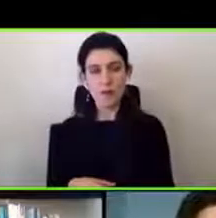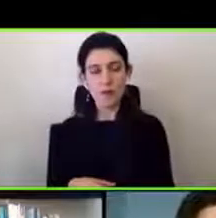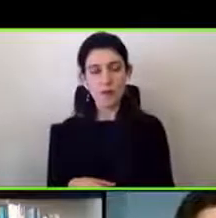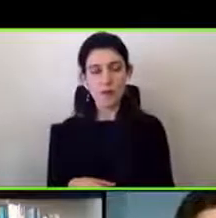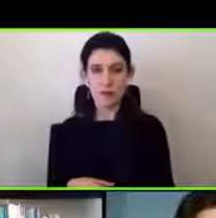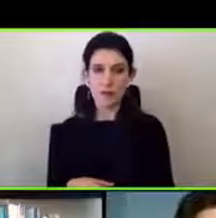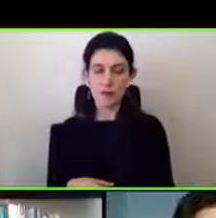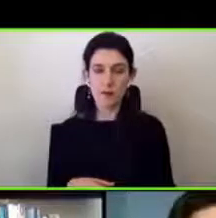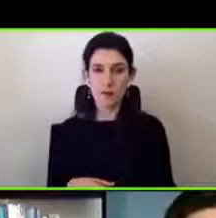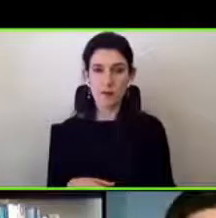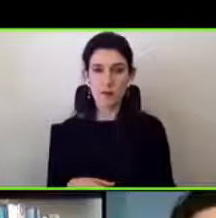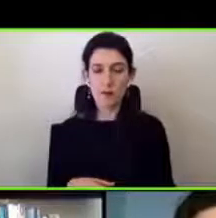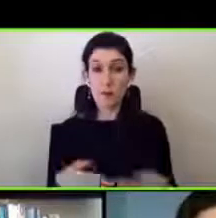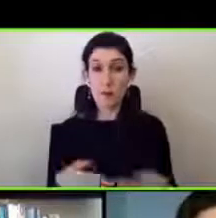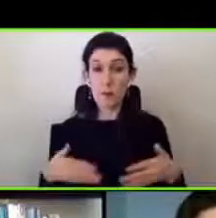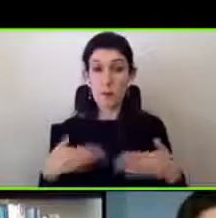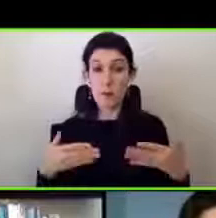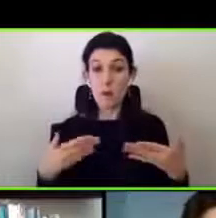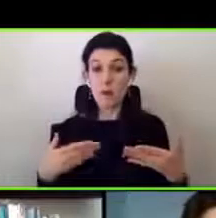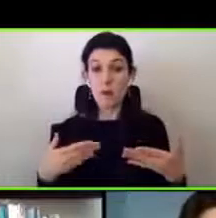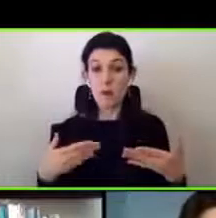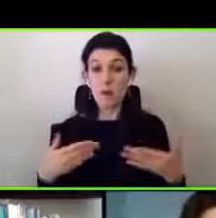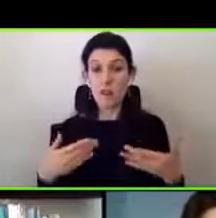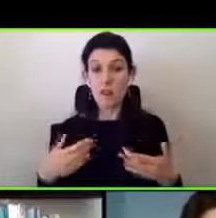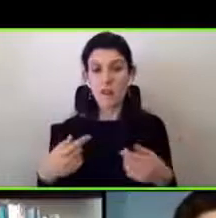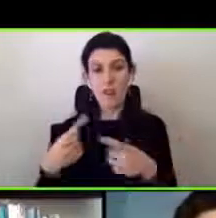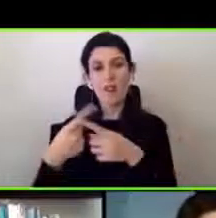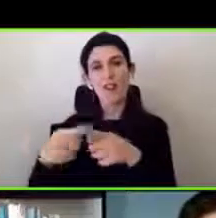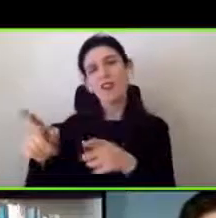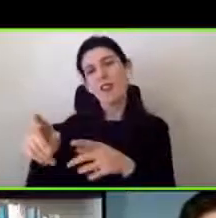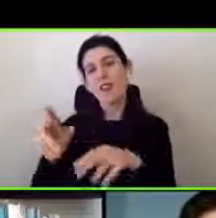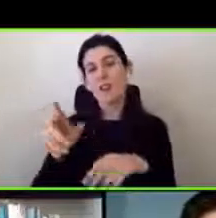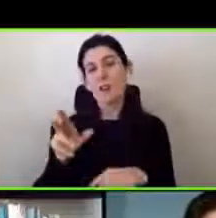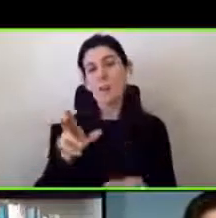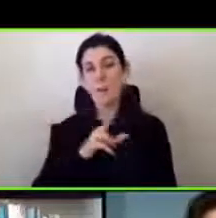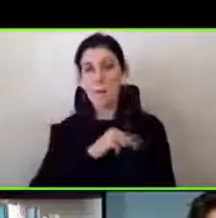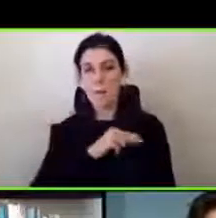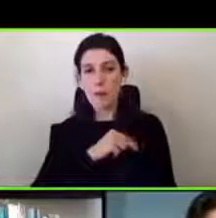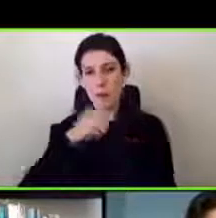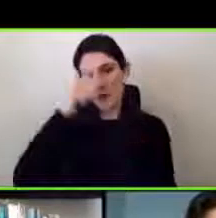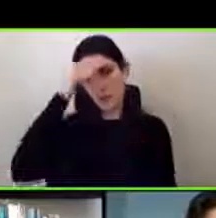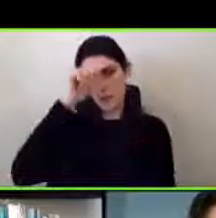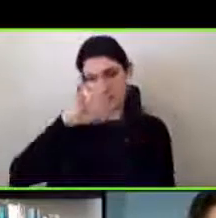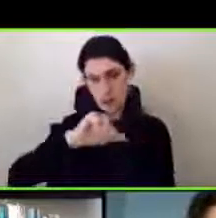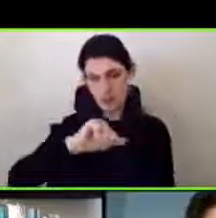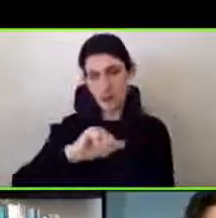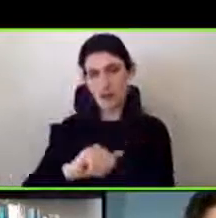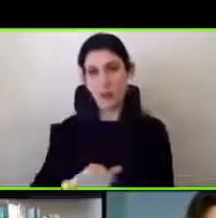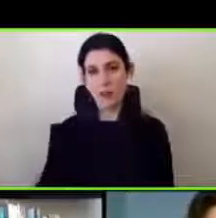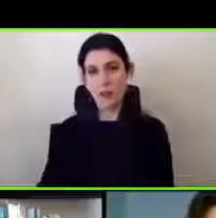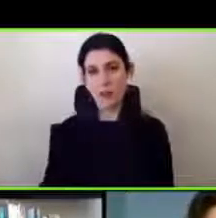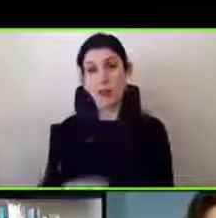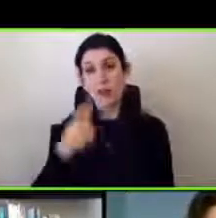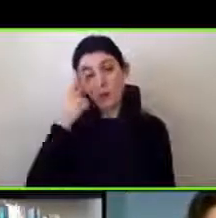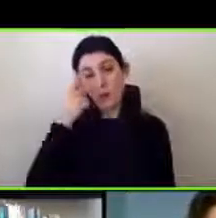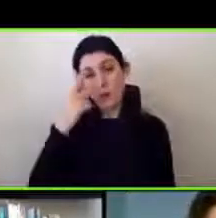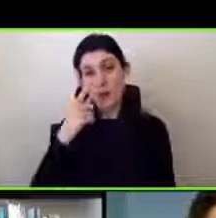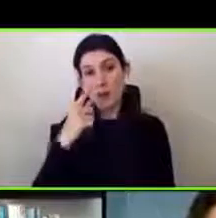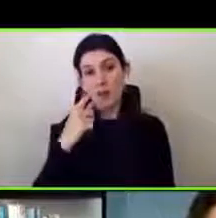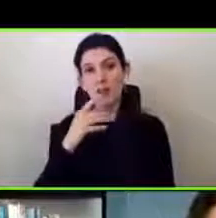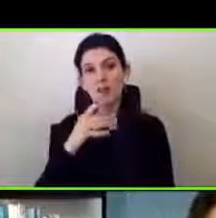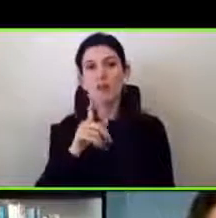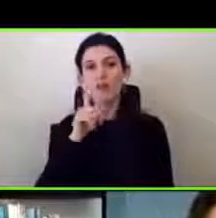motivación extrínseca, que es en base a premio y castigo. Pero tenemos que trabajar más con